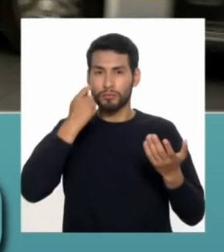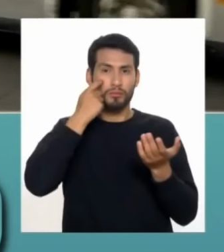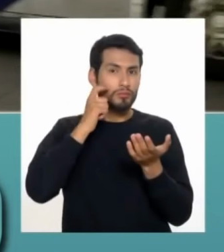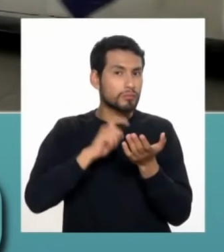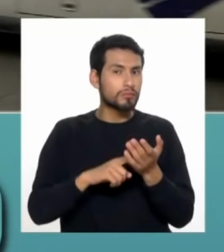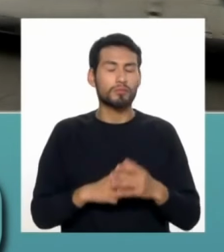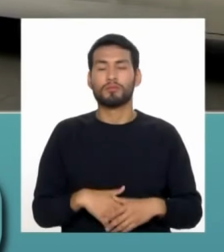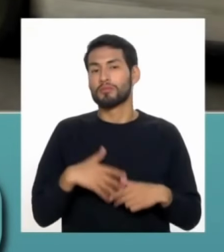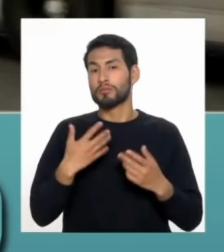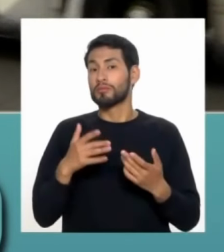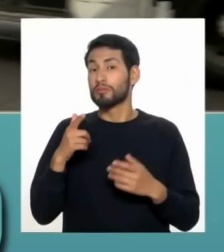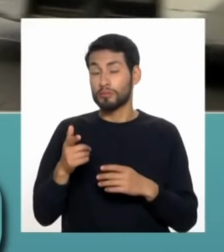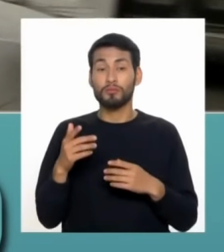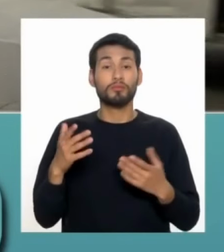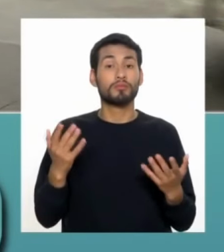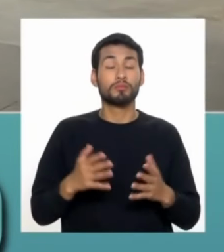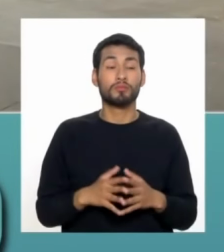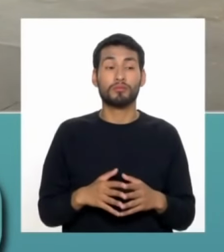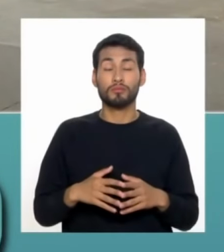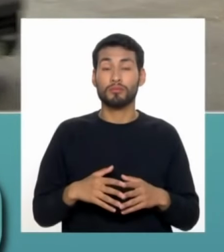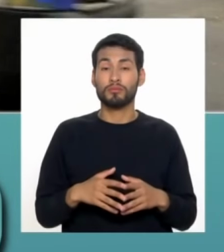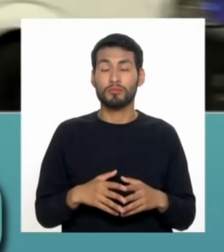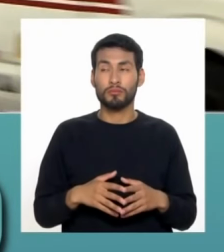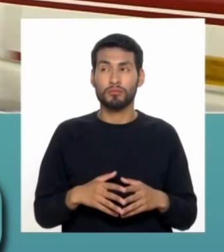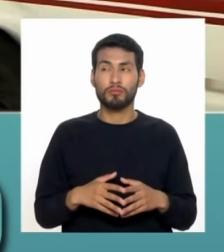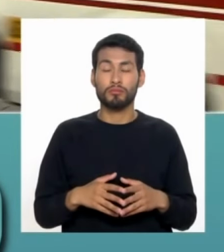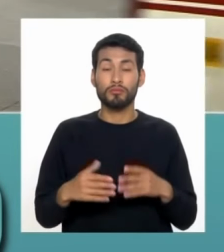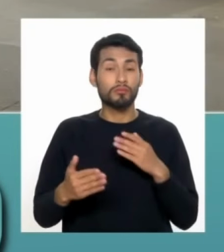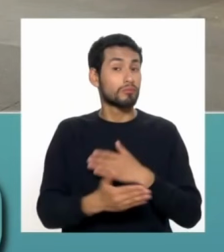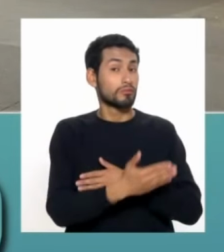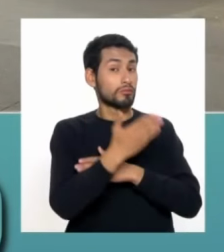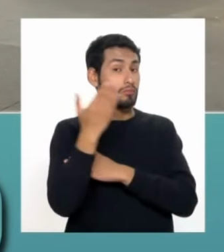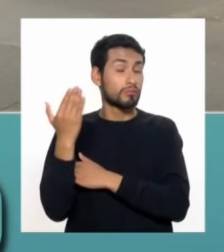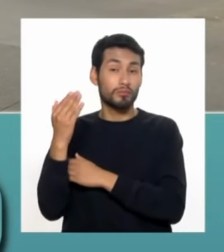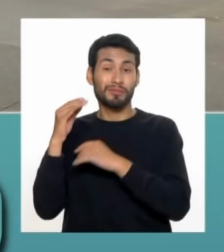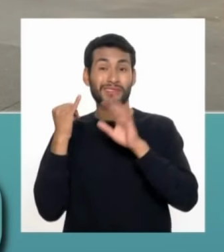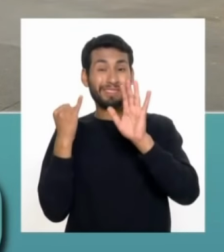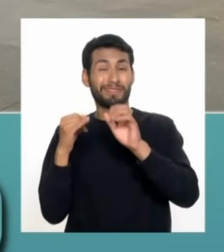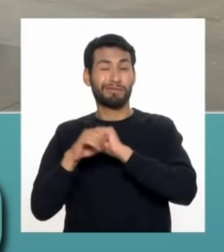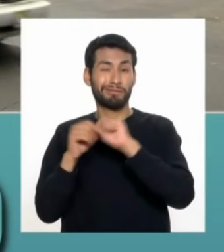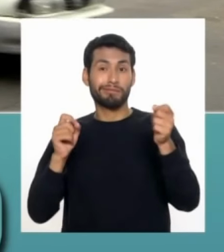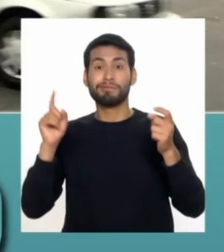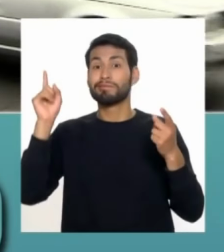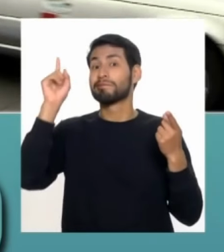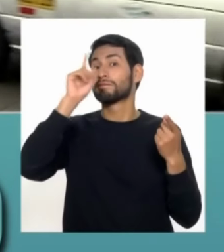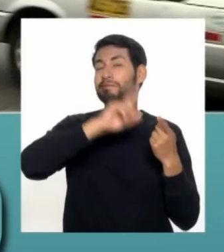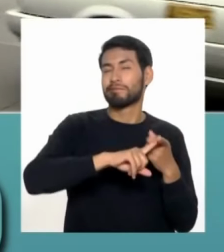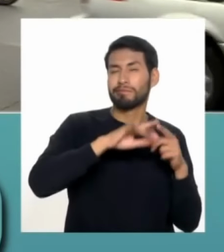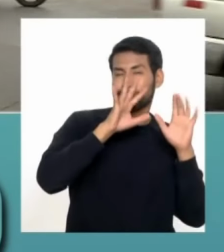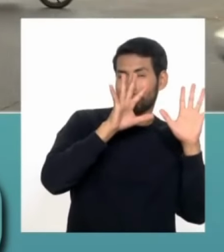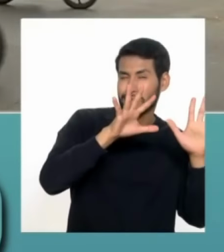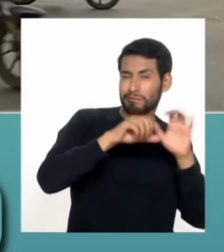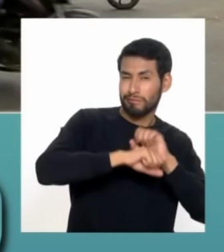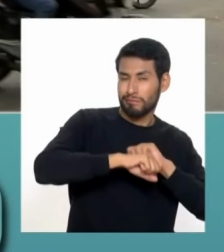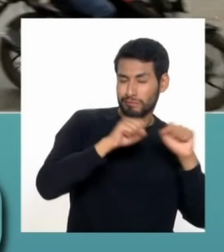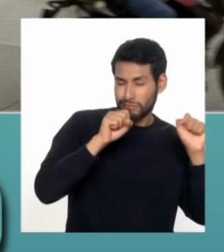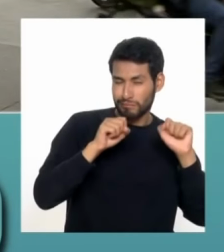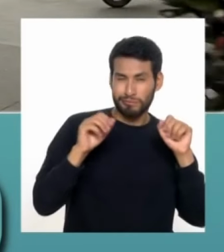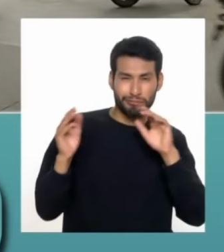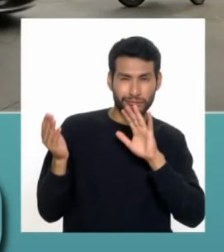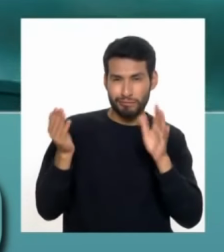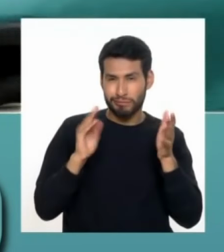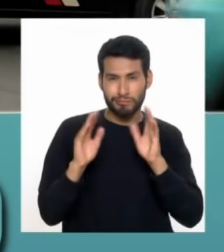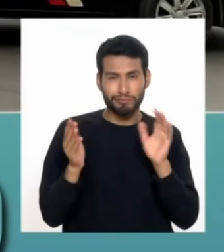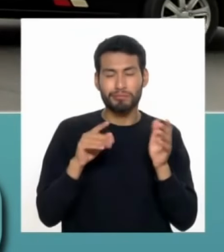observar que durante el horario de diurno, desde las 6 de la mañana hasta las 10 de la mañana,